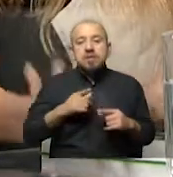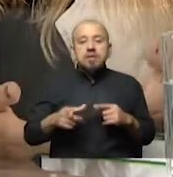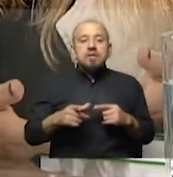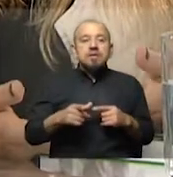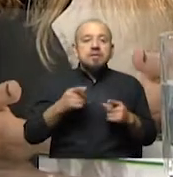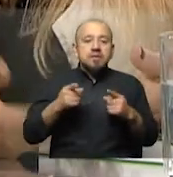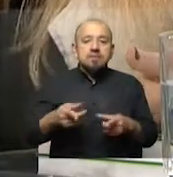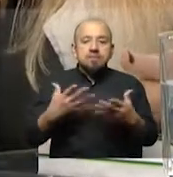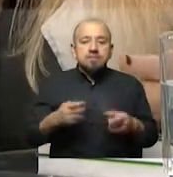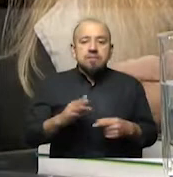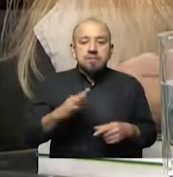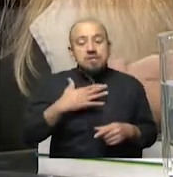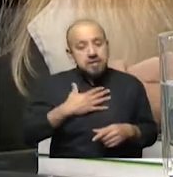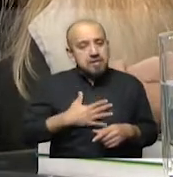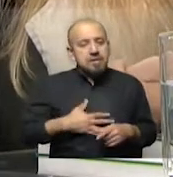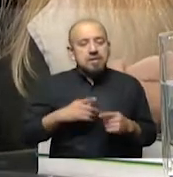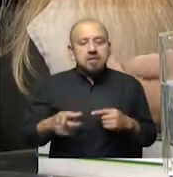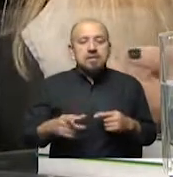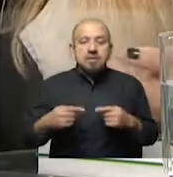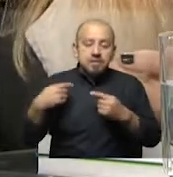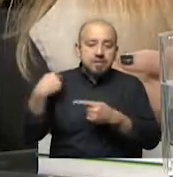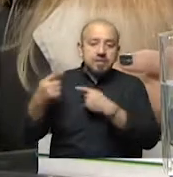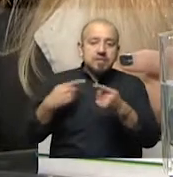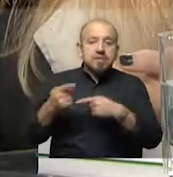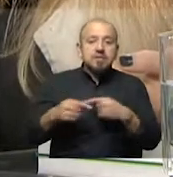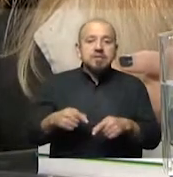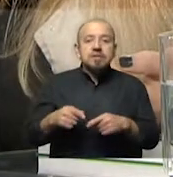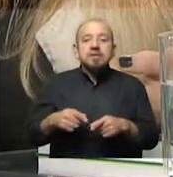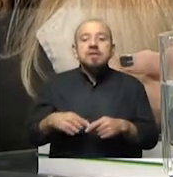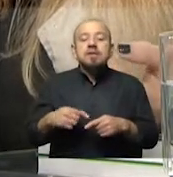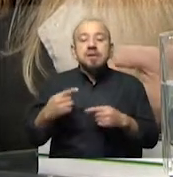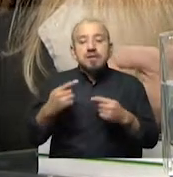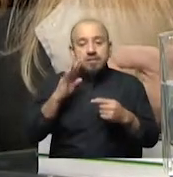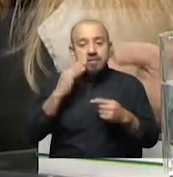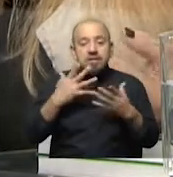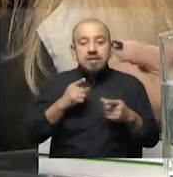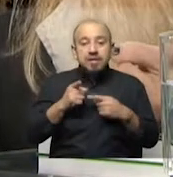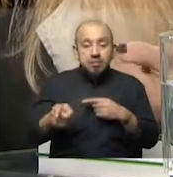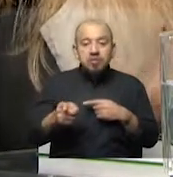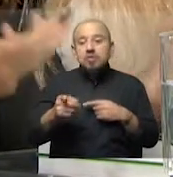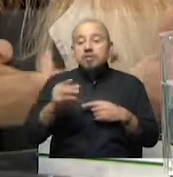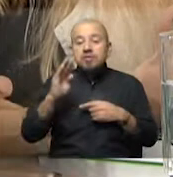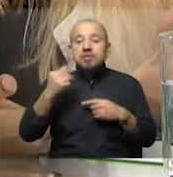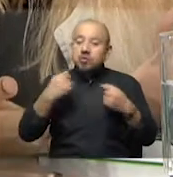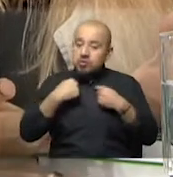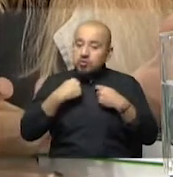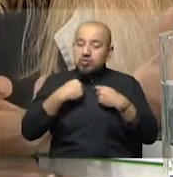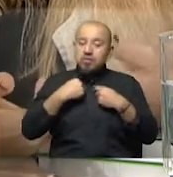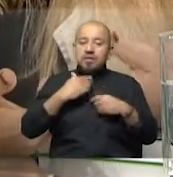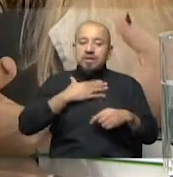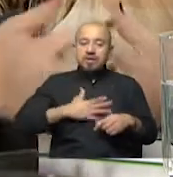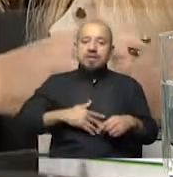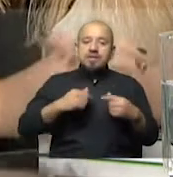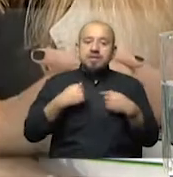Ay ella se quería quedar tranquila no en esa generosidad de mi madre Ella quería que yo estuviera tranquila no no era por ella era por mí